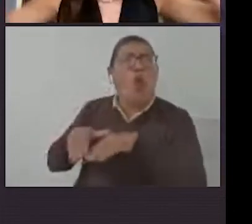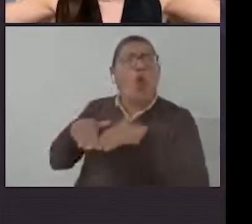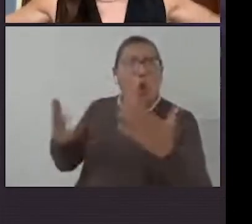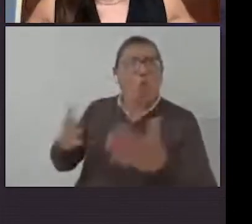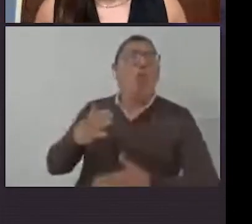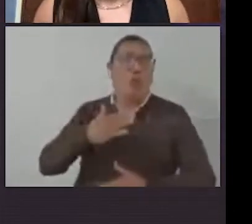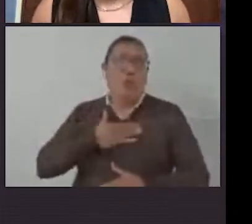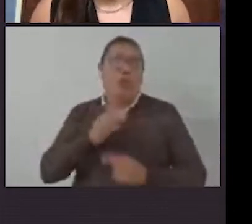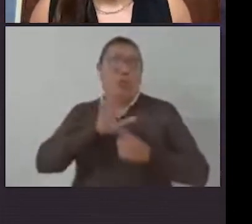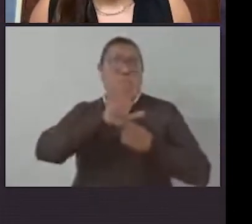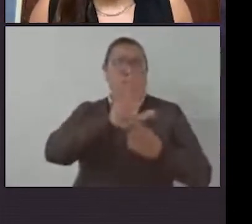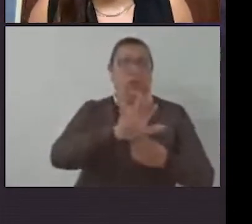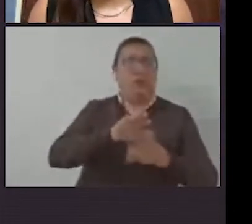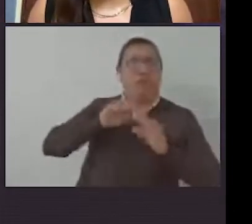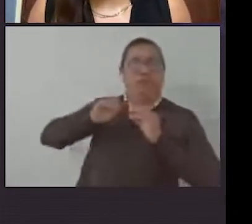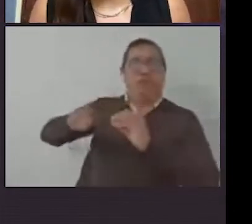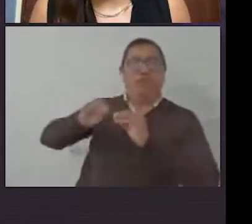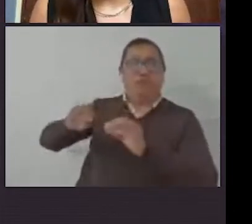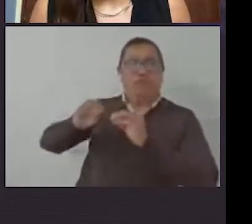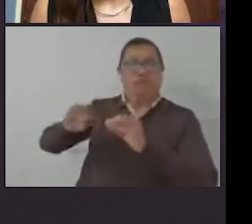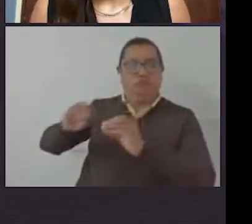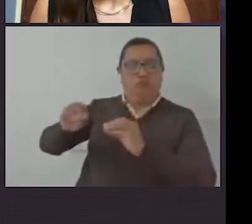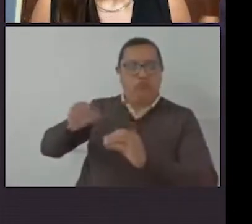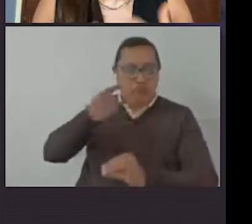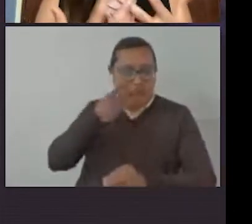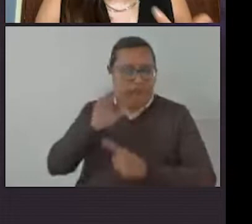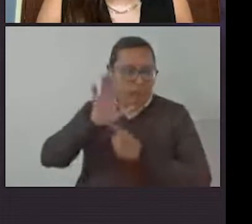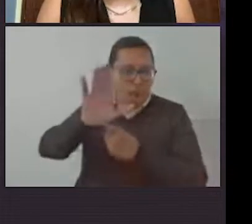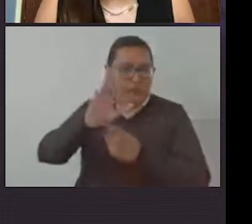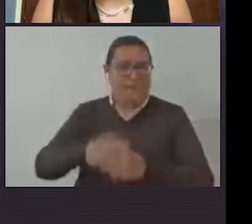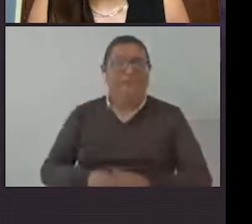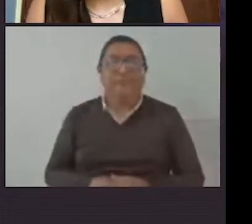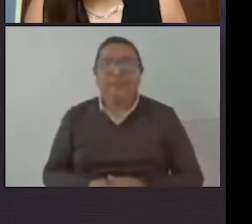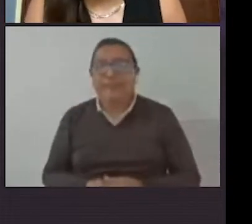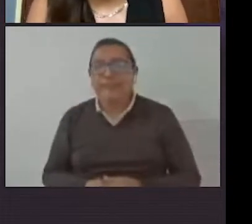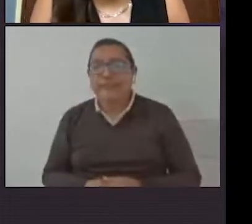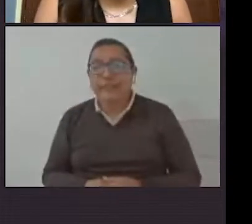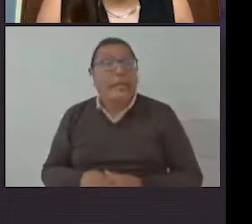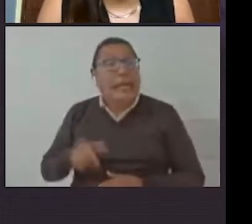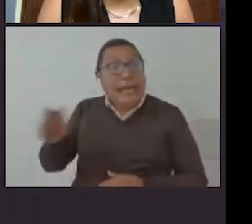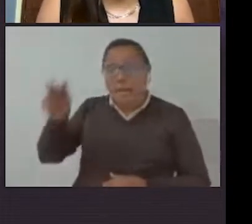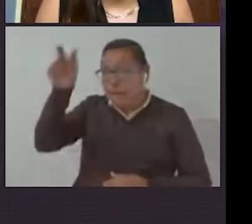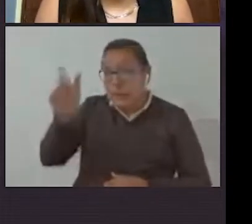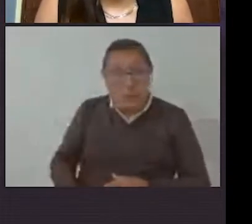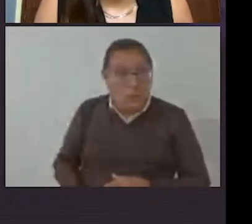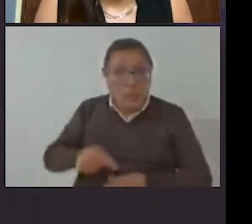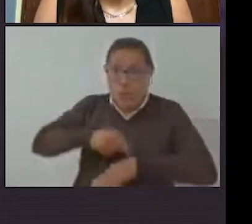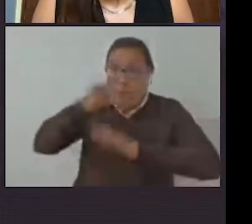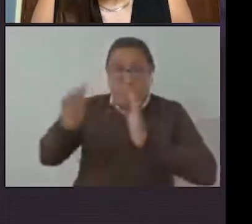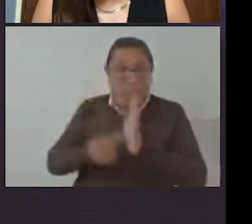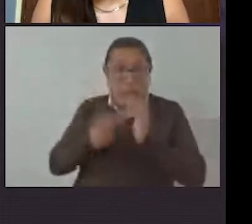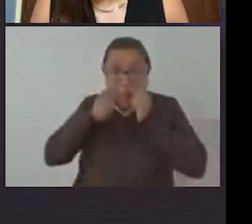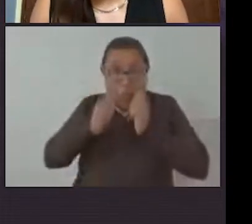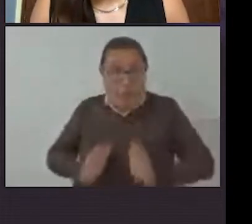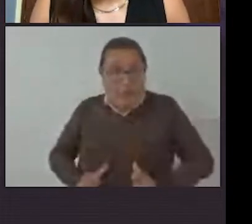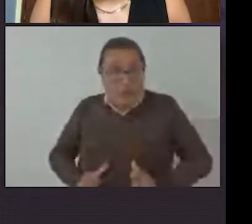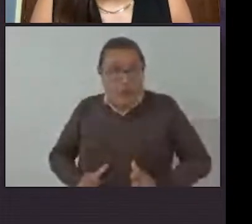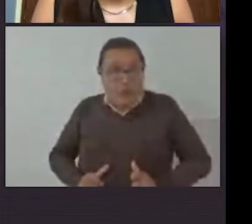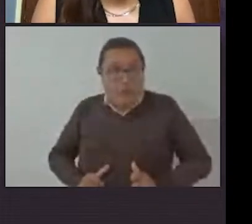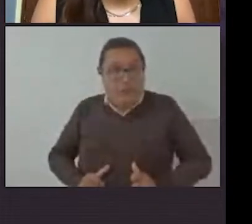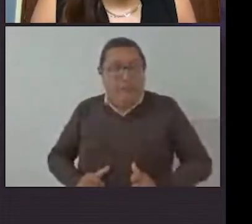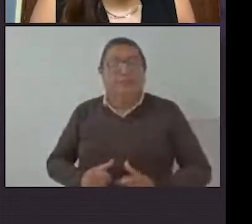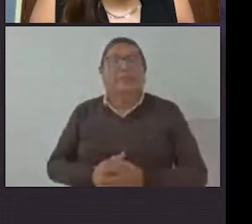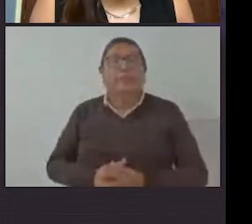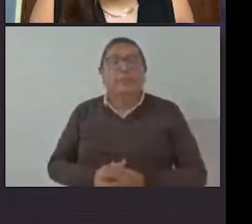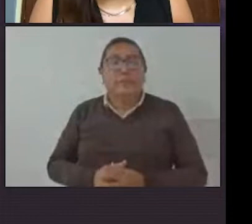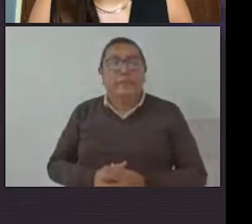también cubrir todas las demás áreas de su vida, que sean seres humanos integrales. Y les voy